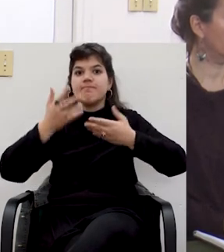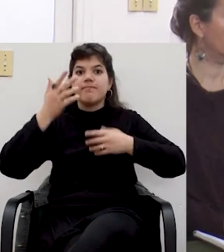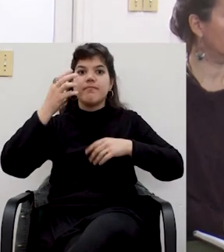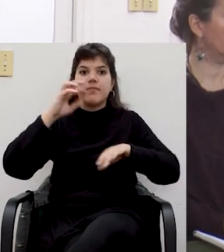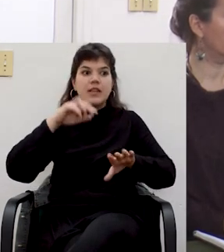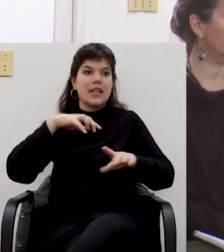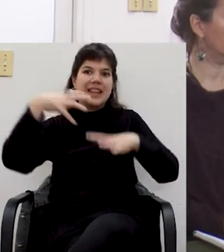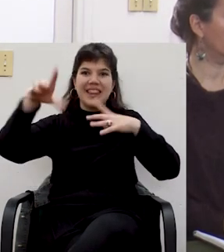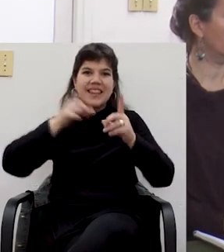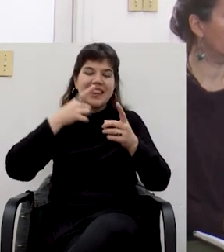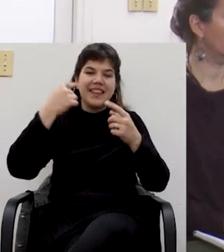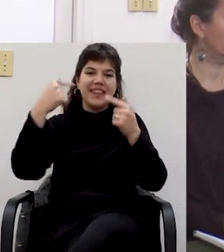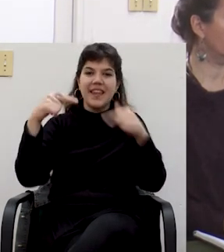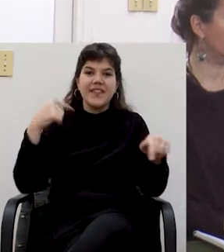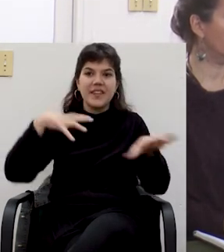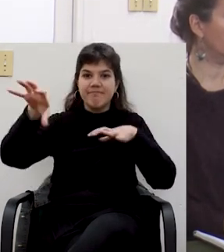interseccionales,